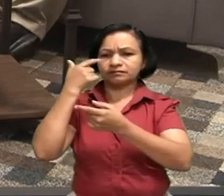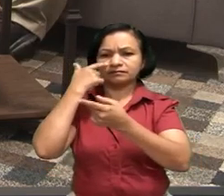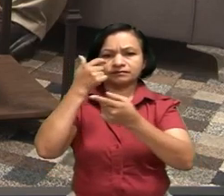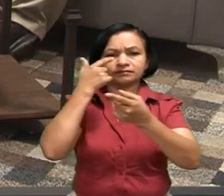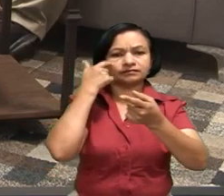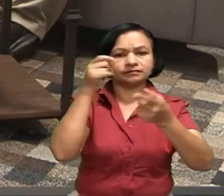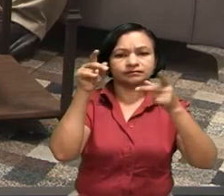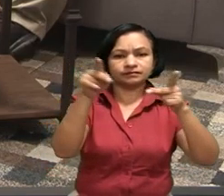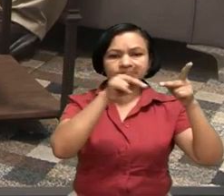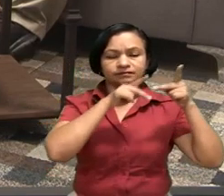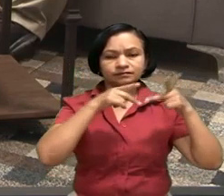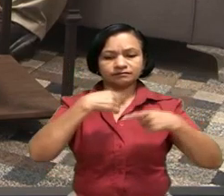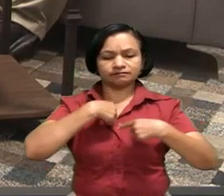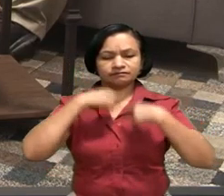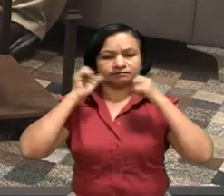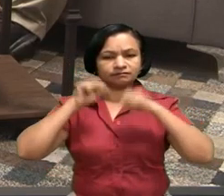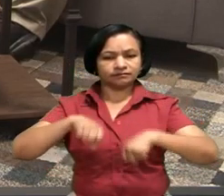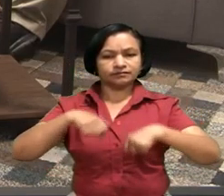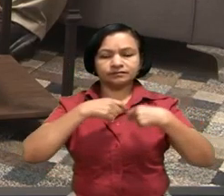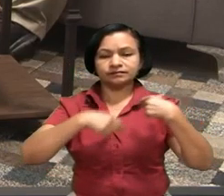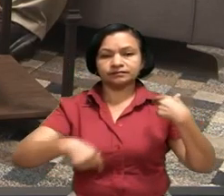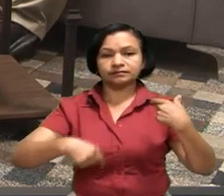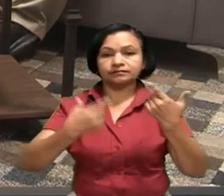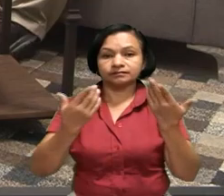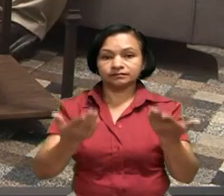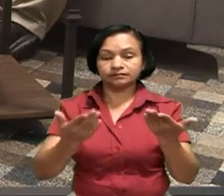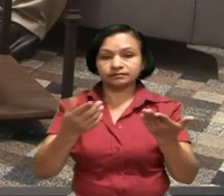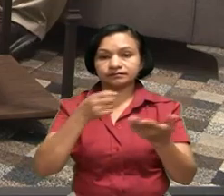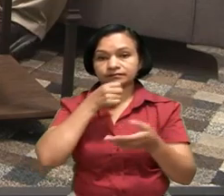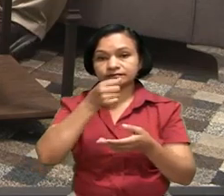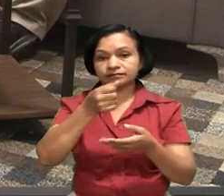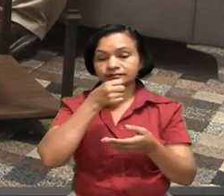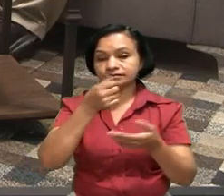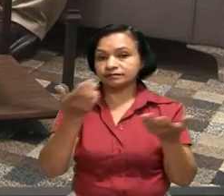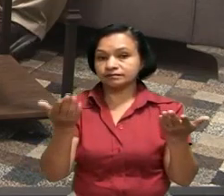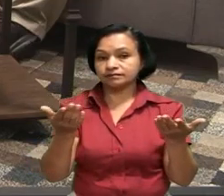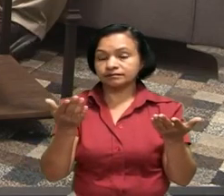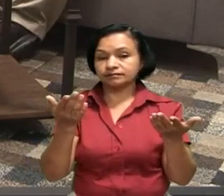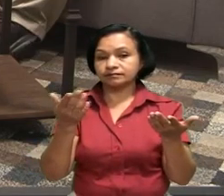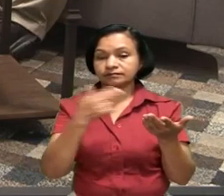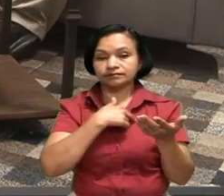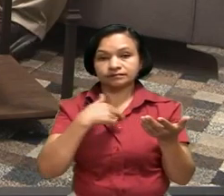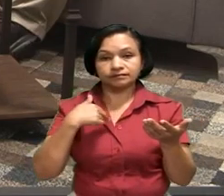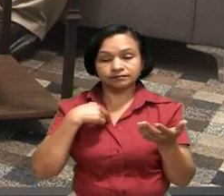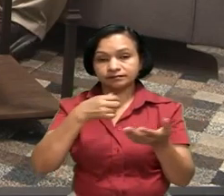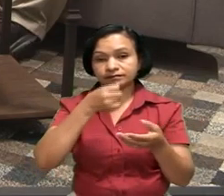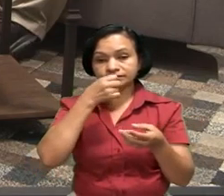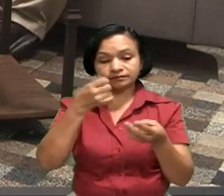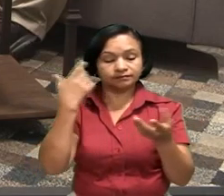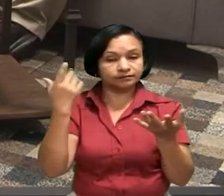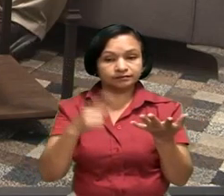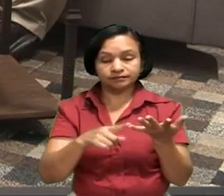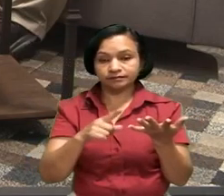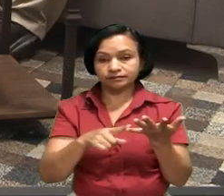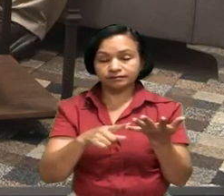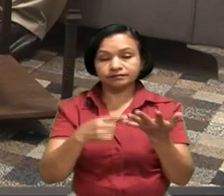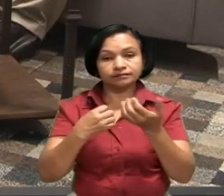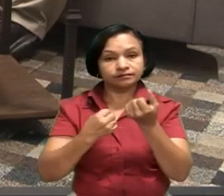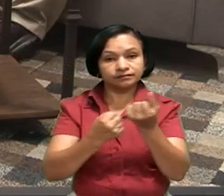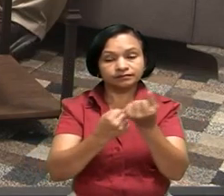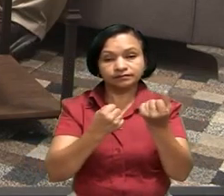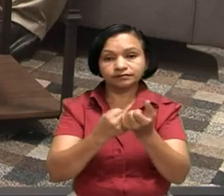el periodismo es otra cosa el periodismo es nobleza el periodismo es bondad el periodismo es solidaridad